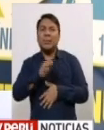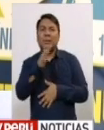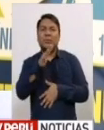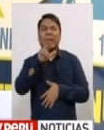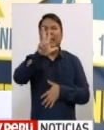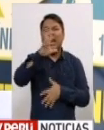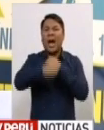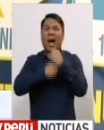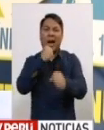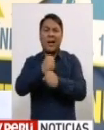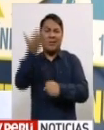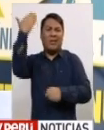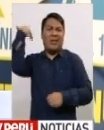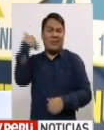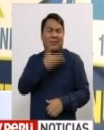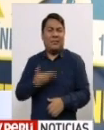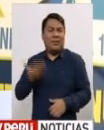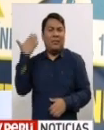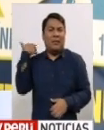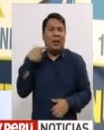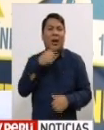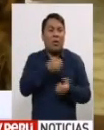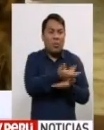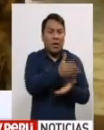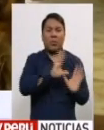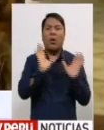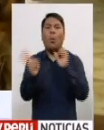anterior hayan estado abandonados de esa manera?